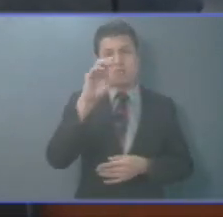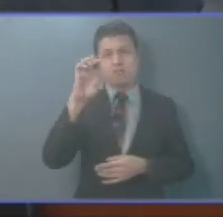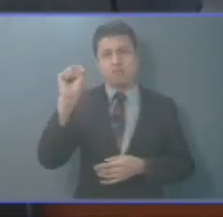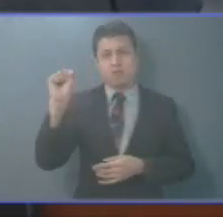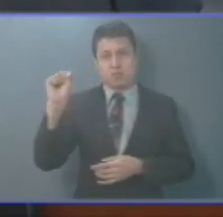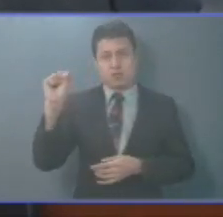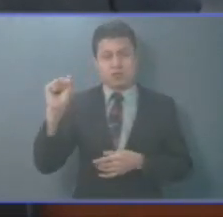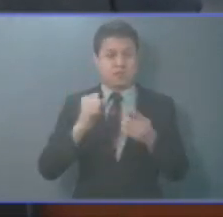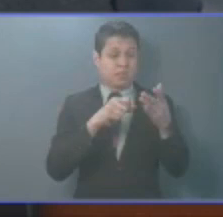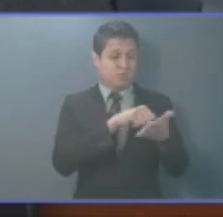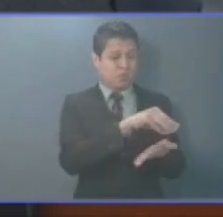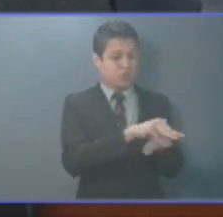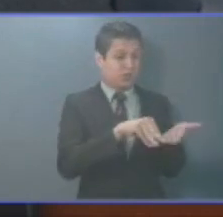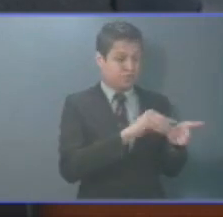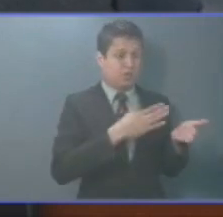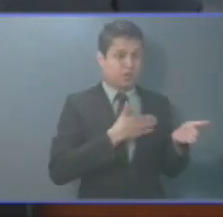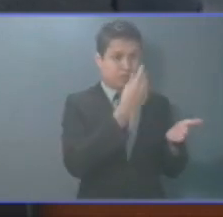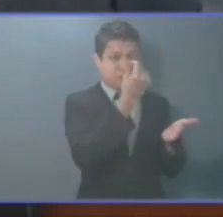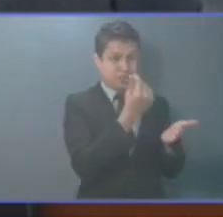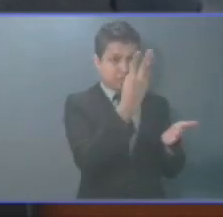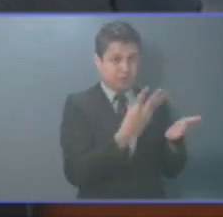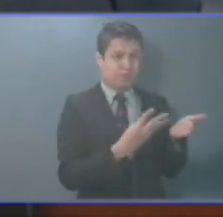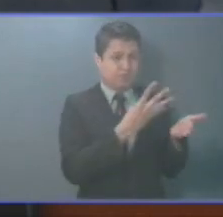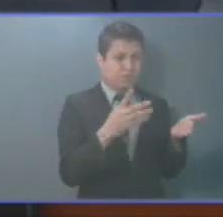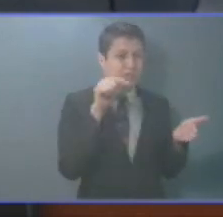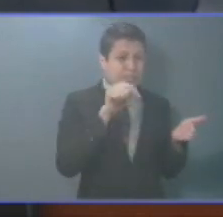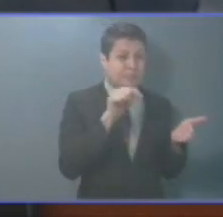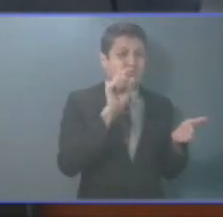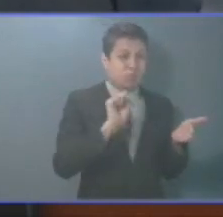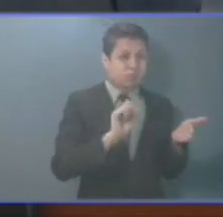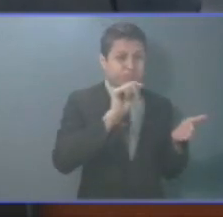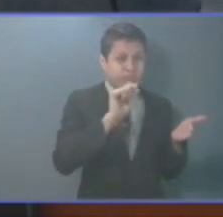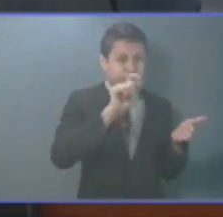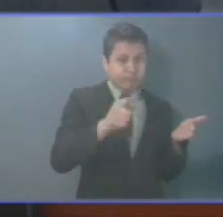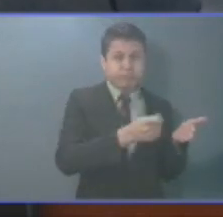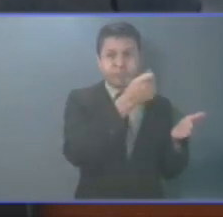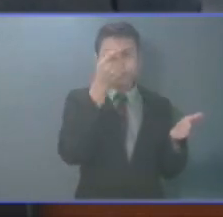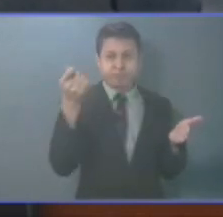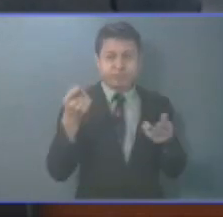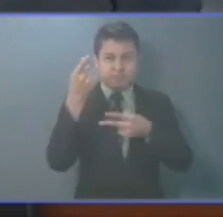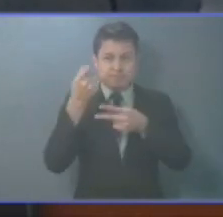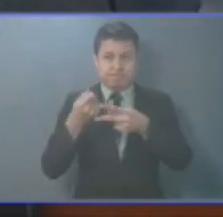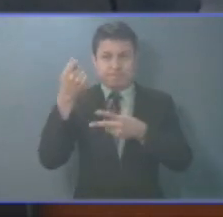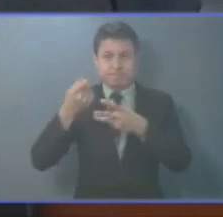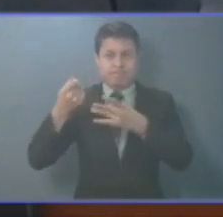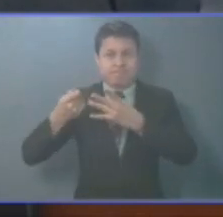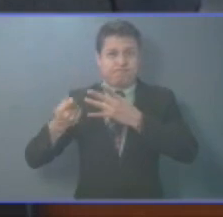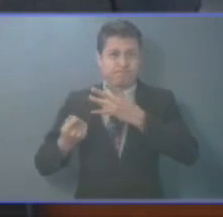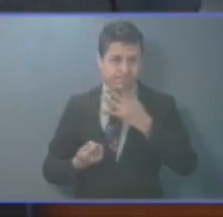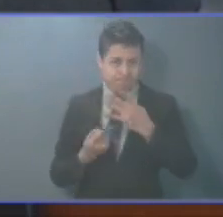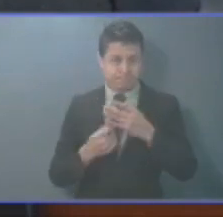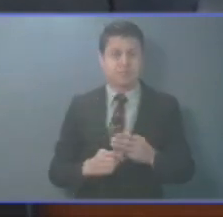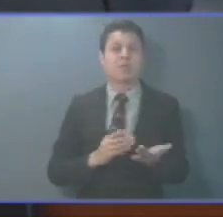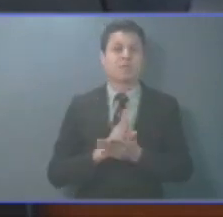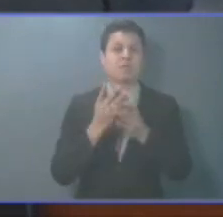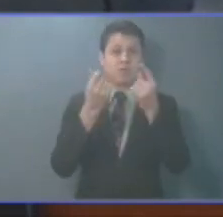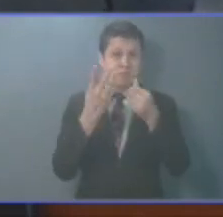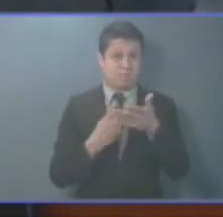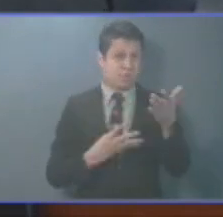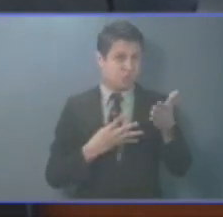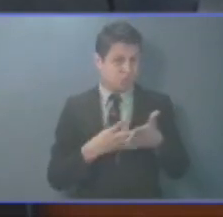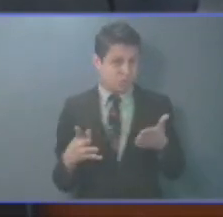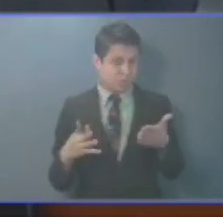Social de los municipios denominado FODES. Los presupuestos asignados tanto por las